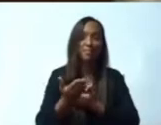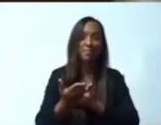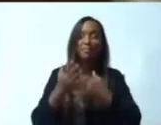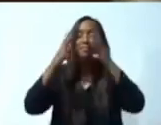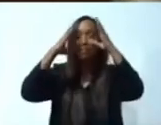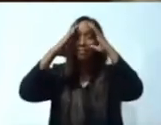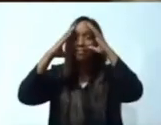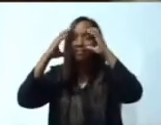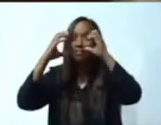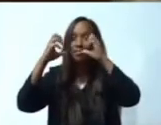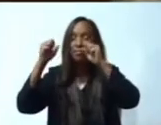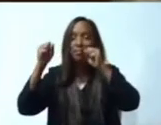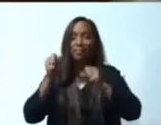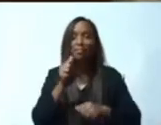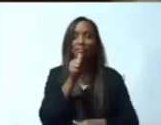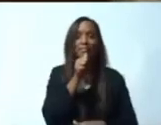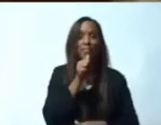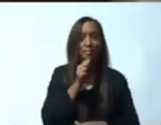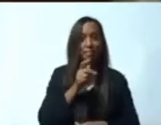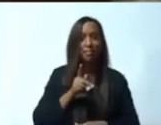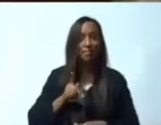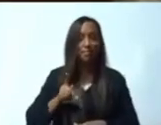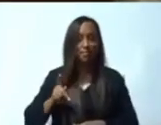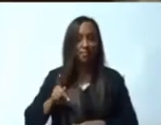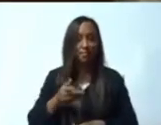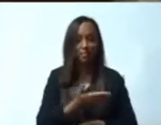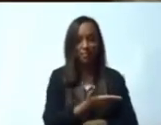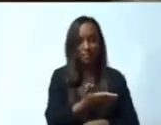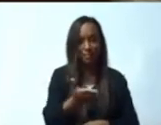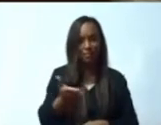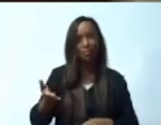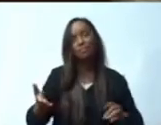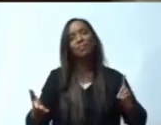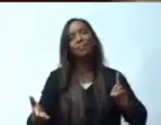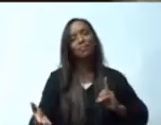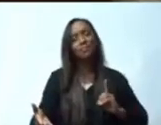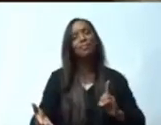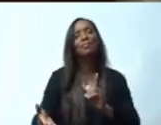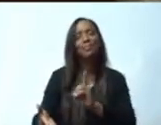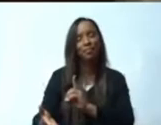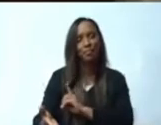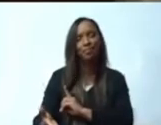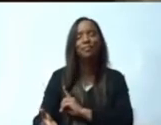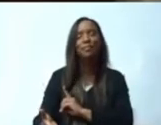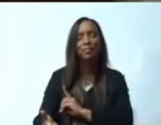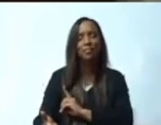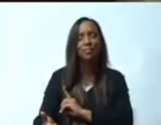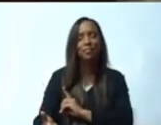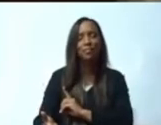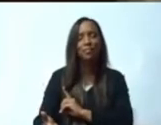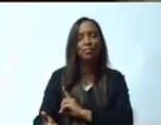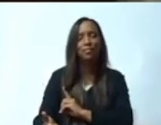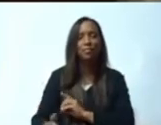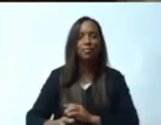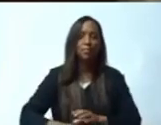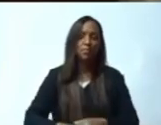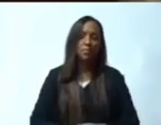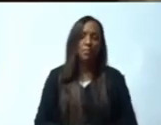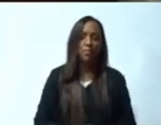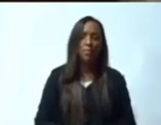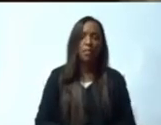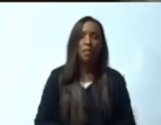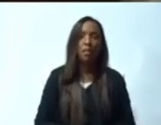agotar este turno para darle la información a todos y a todas que Pedernales se